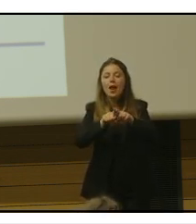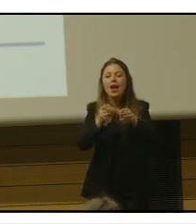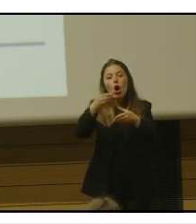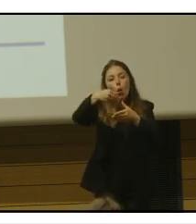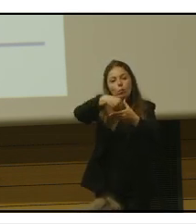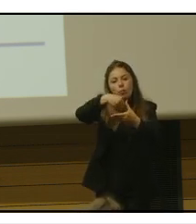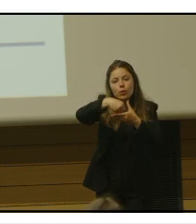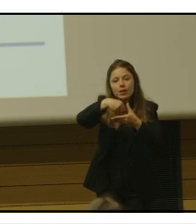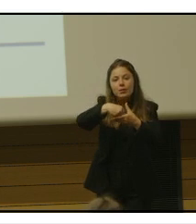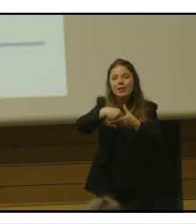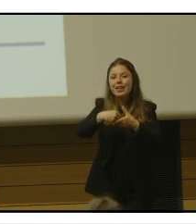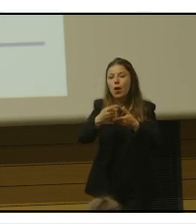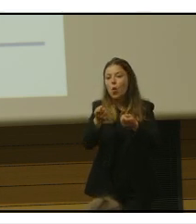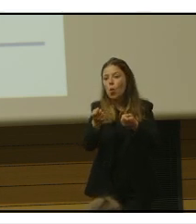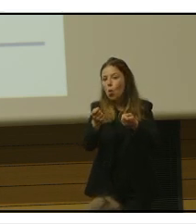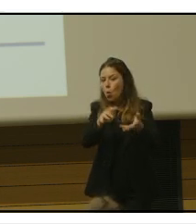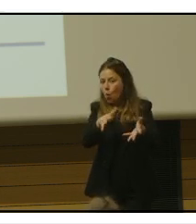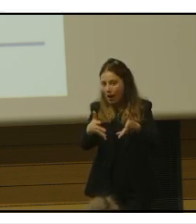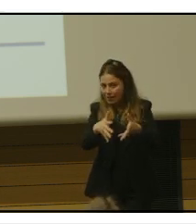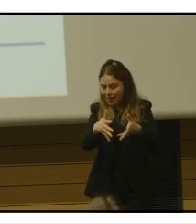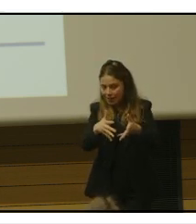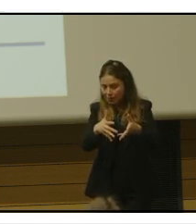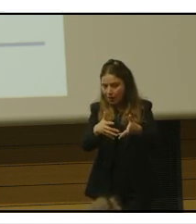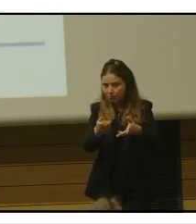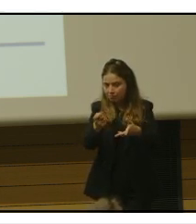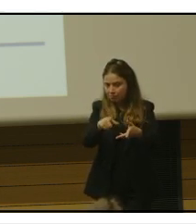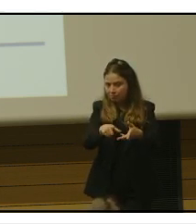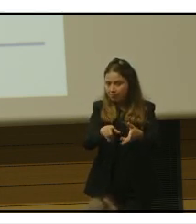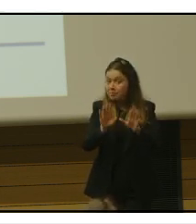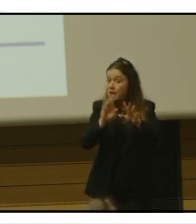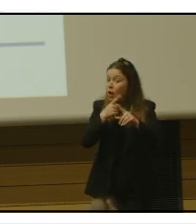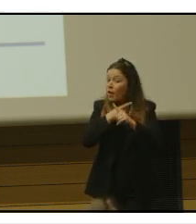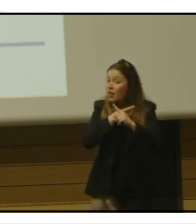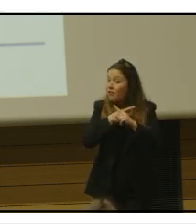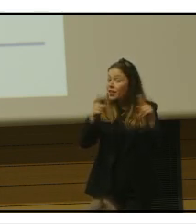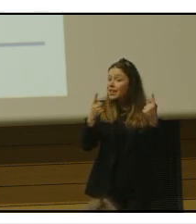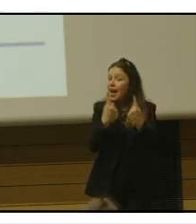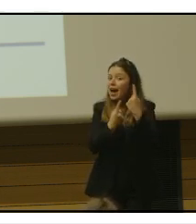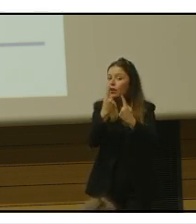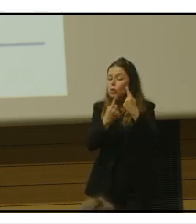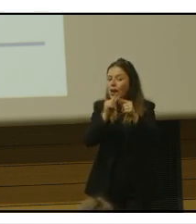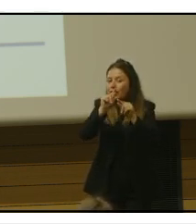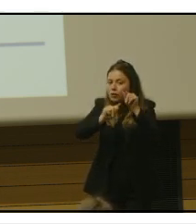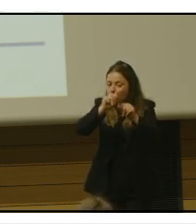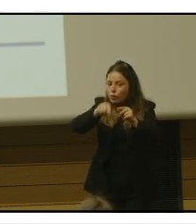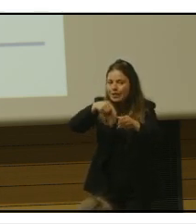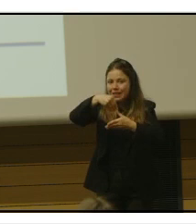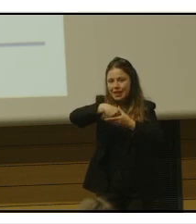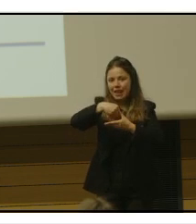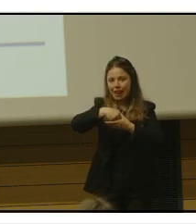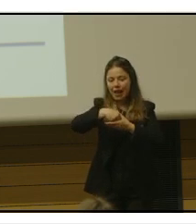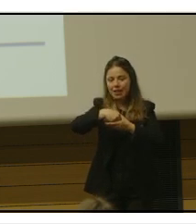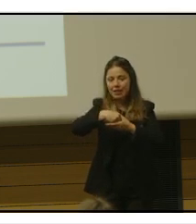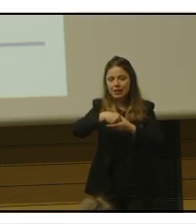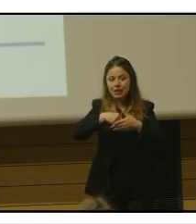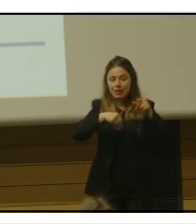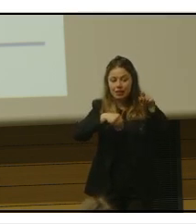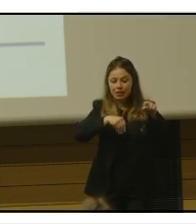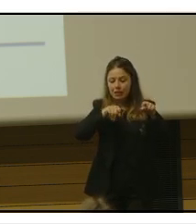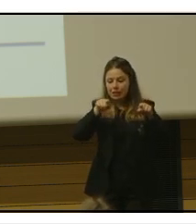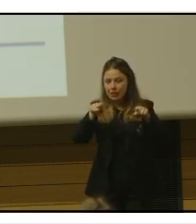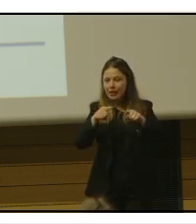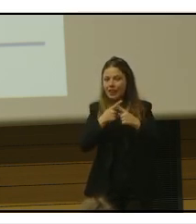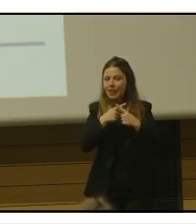composición cualitativa, pero hay diferencias en algunas sustancias que están contenidas en uno y en